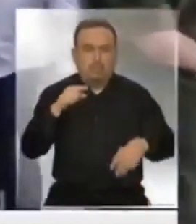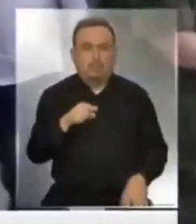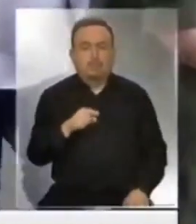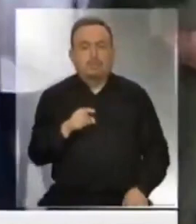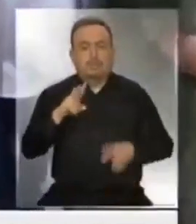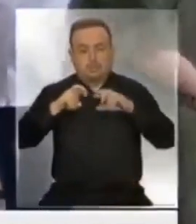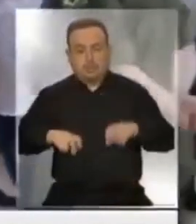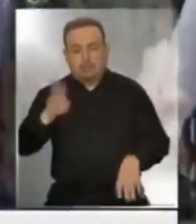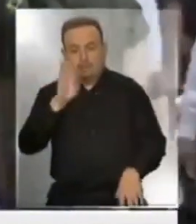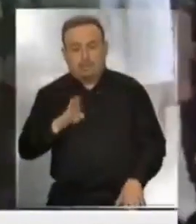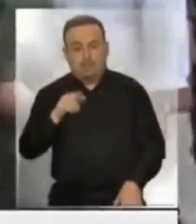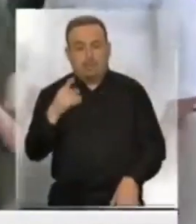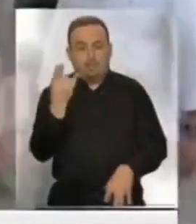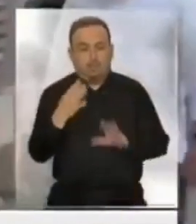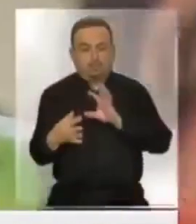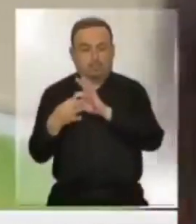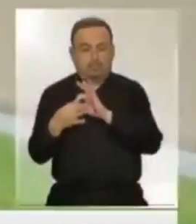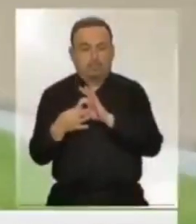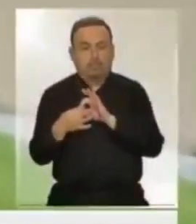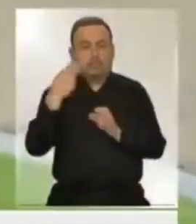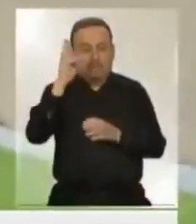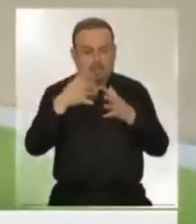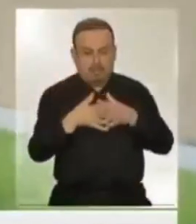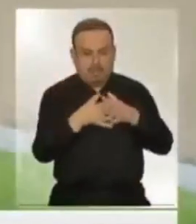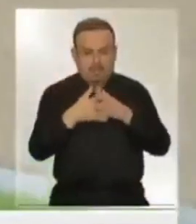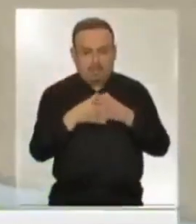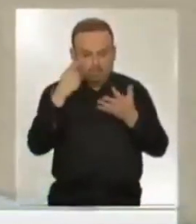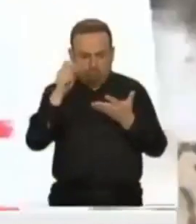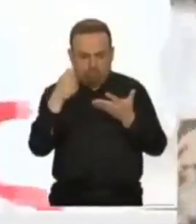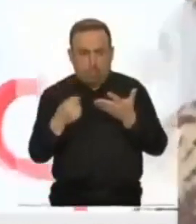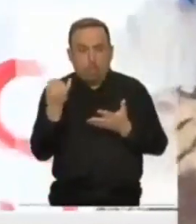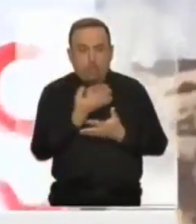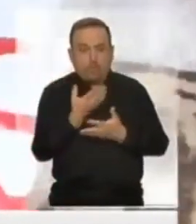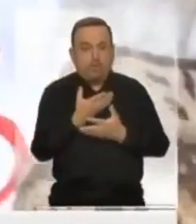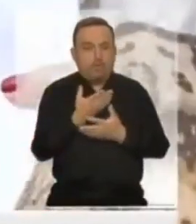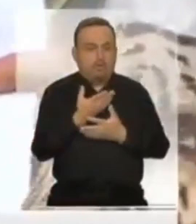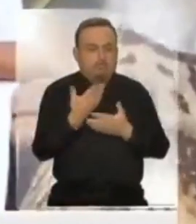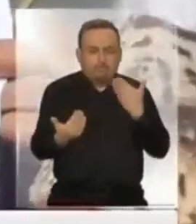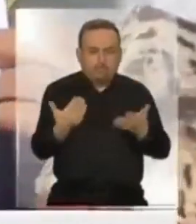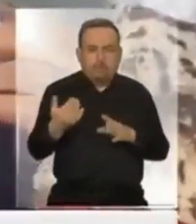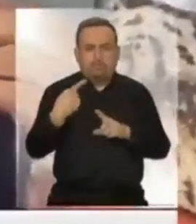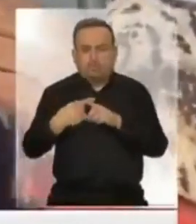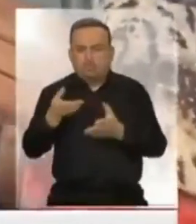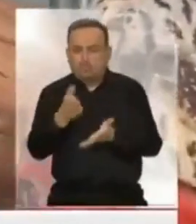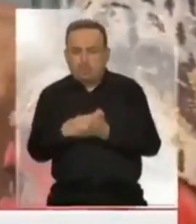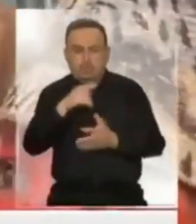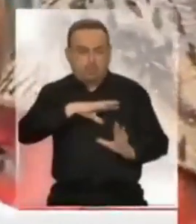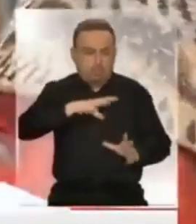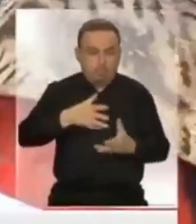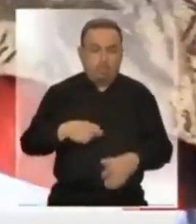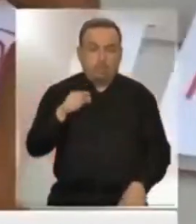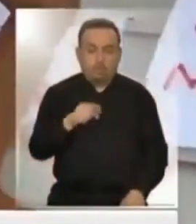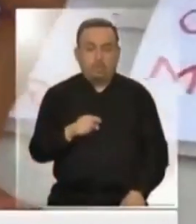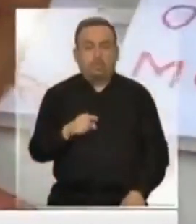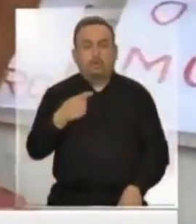exactamente, donde los periodistas le preguntaron al presidente Jair Bolsonaro sobre el aumento de los casos en los últimos días, y